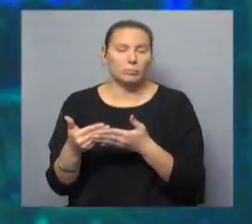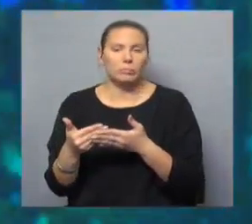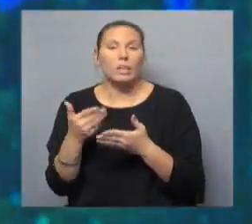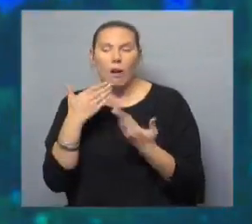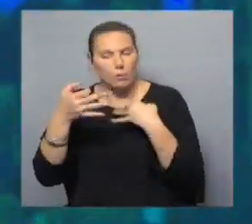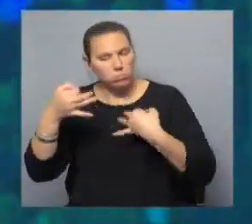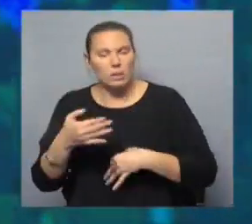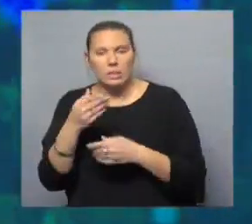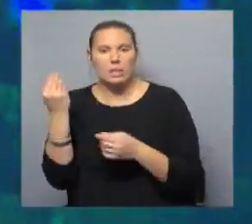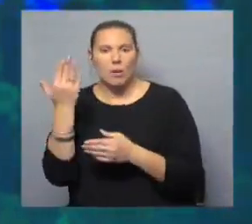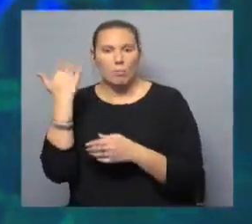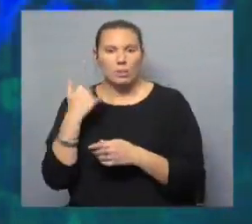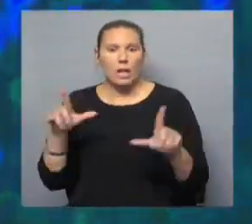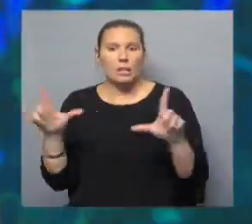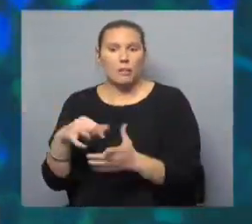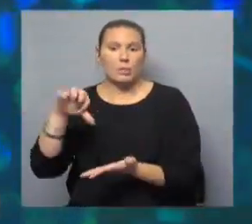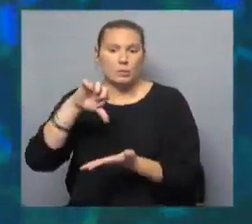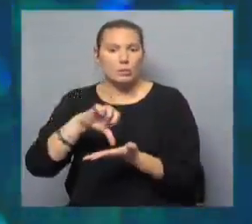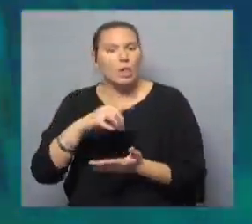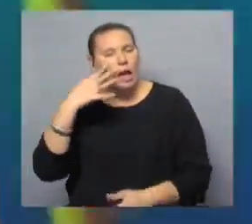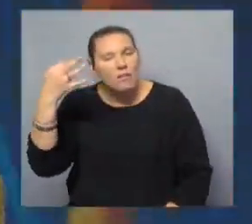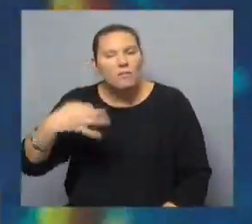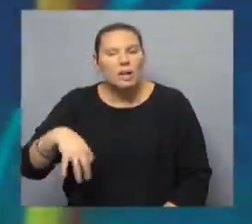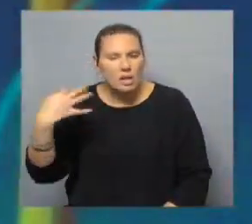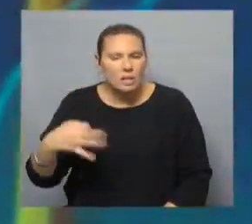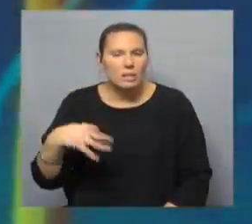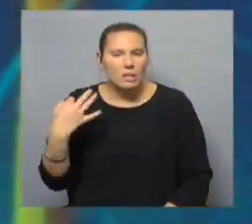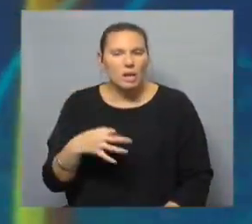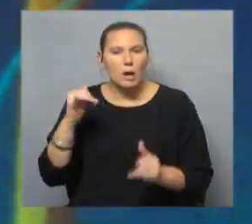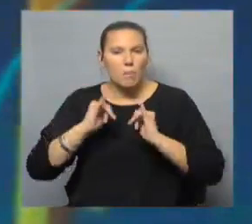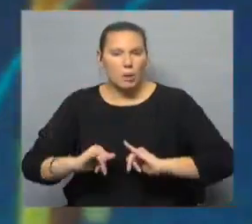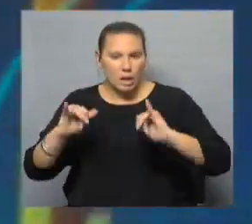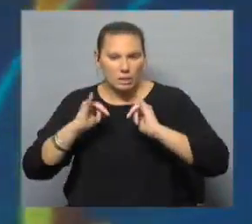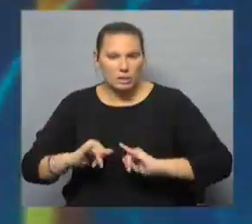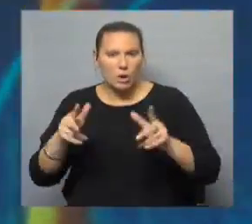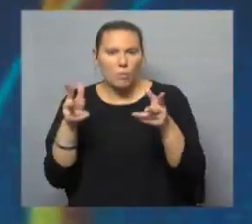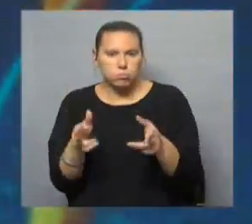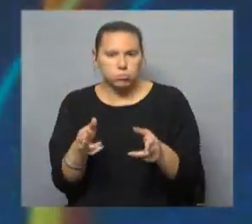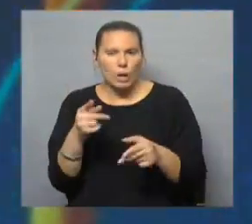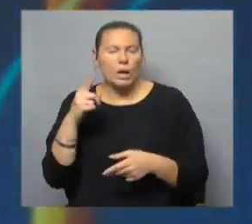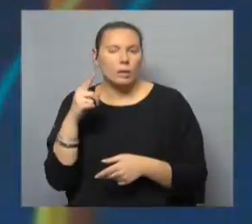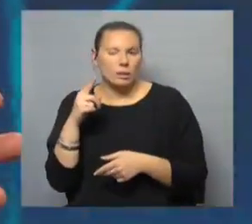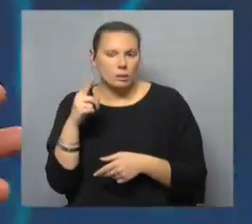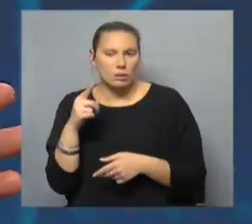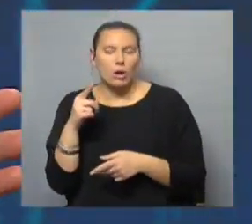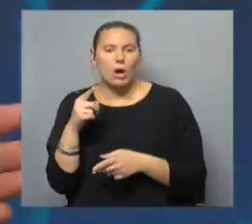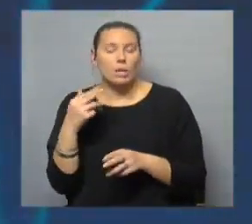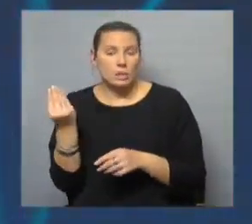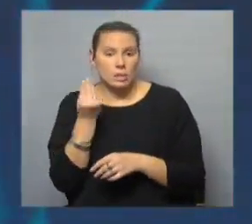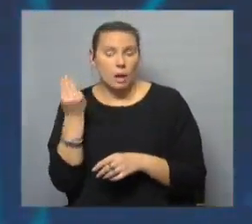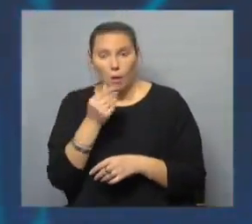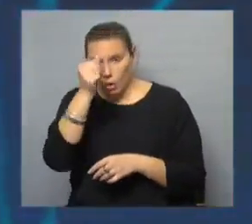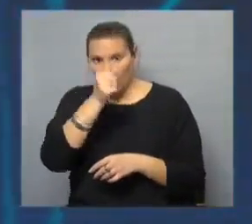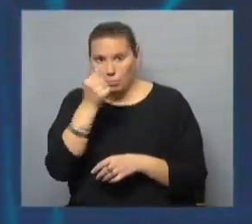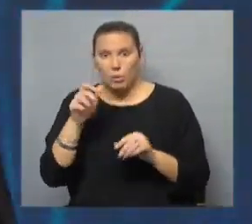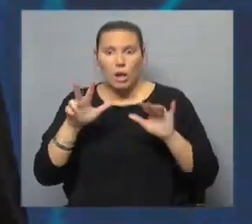Noelia, están en la pantalla de TV Ciudad. Es verdad, claro que sí. En Paseo Animal. Con un fragmento que se llama Guiño. Los sábados es, ¿no? Los sábados y domingos a